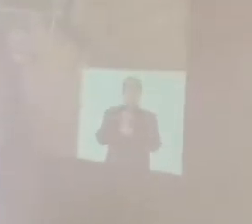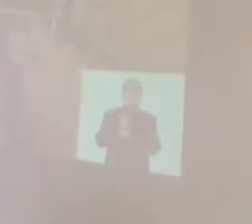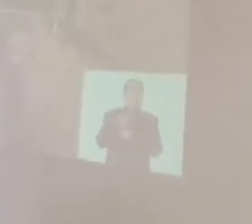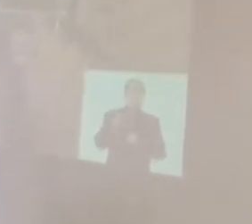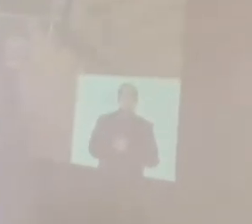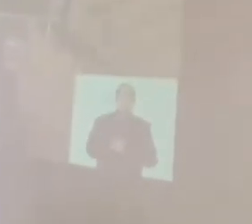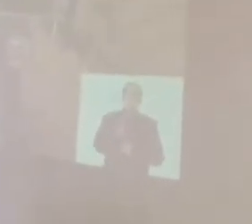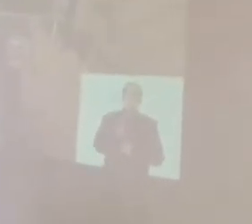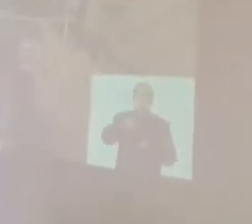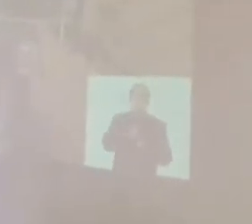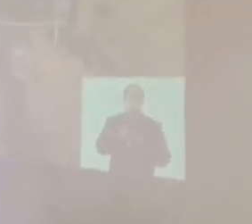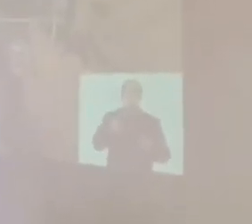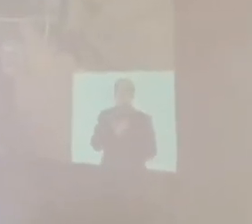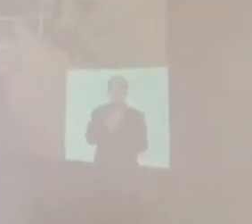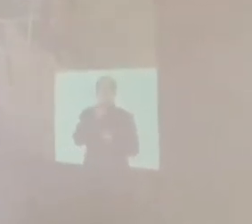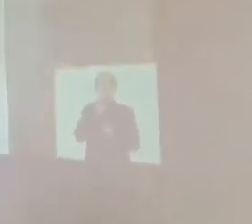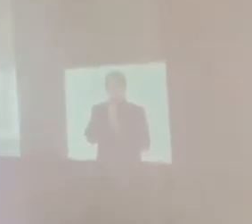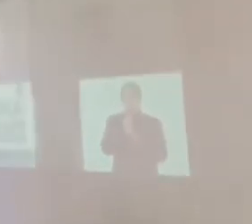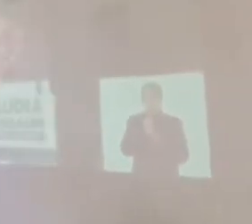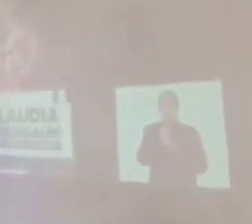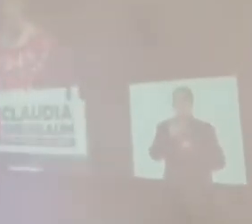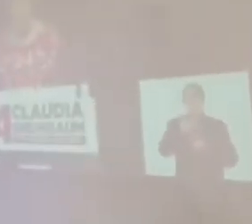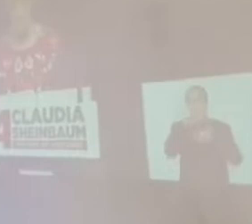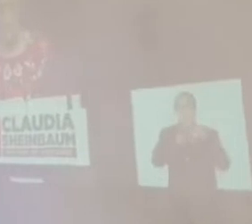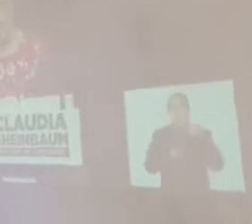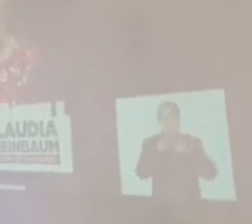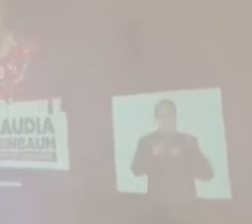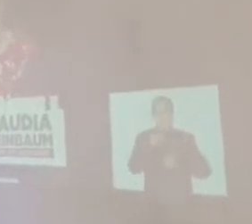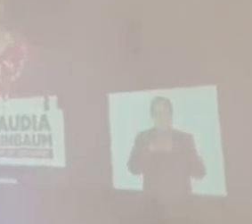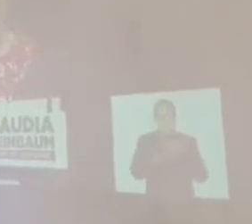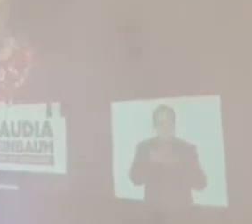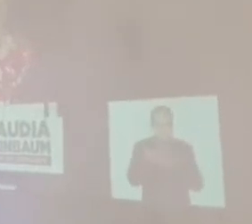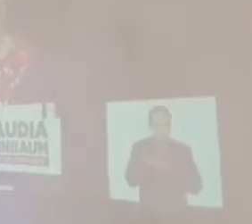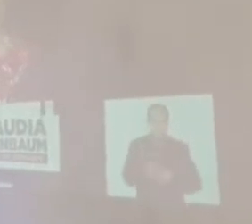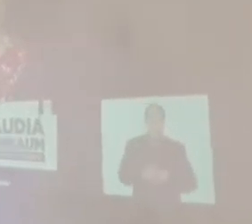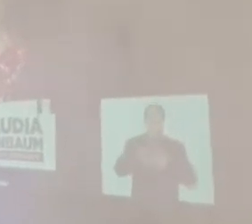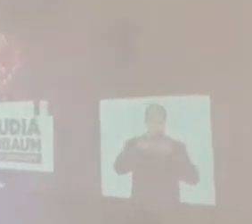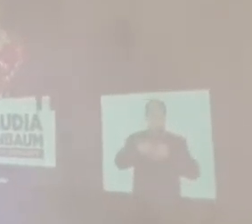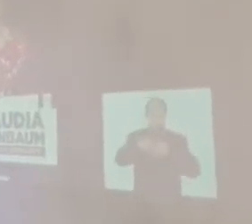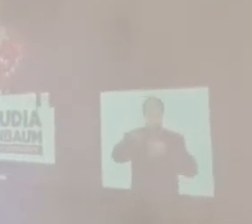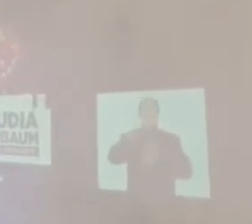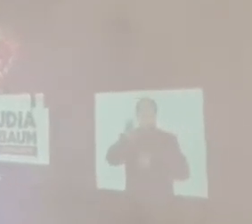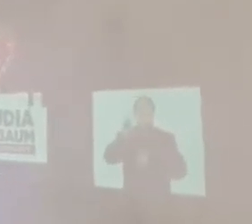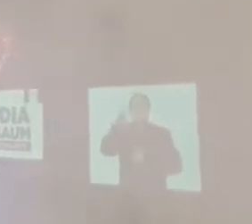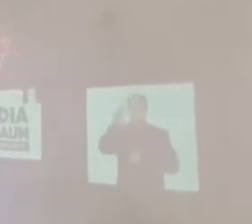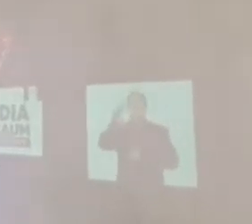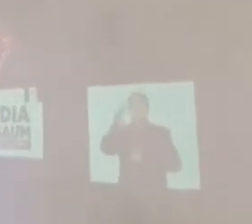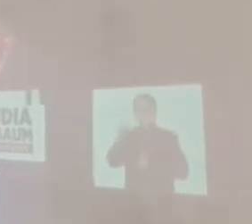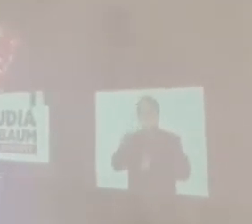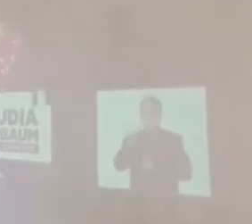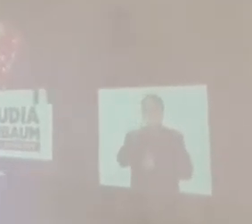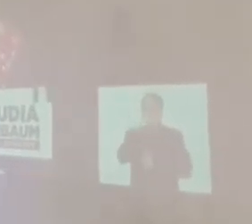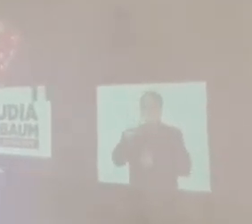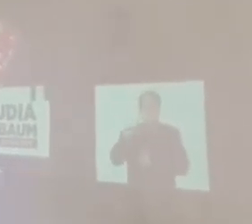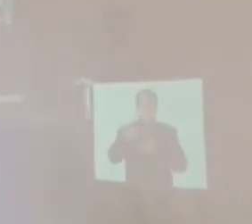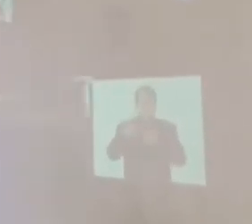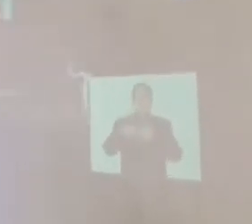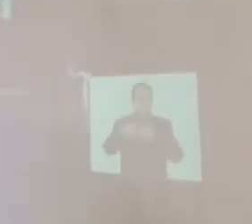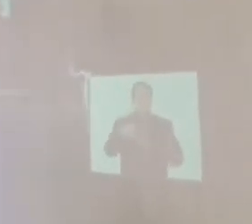nacimiento digital, entre otros servicios. La fábrica de software de la agencia ha permitido producir